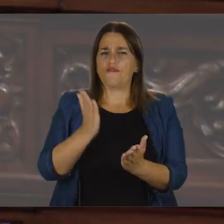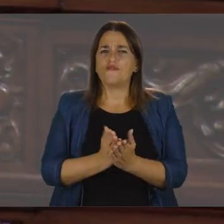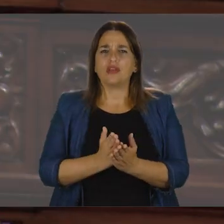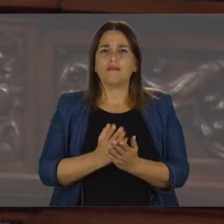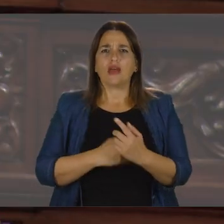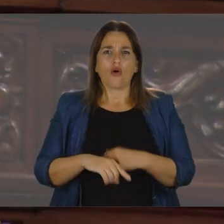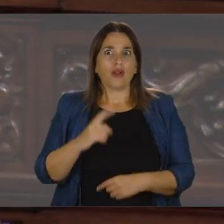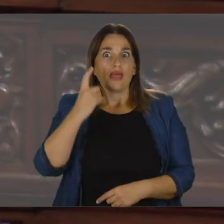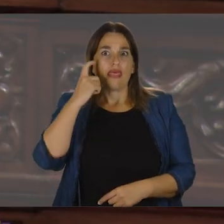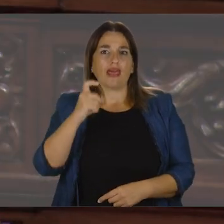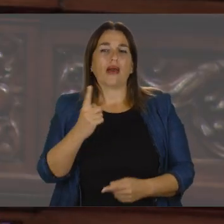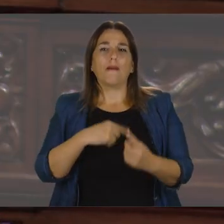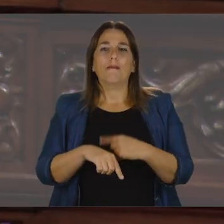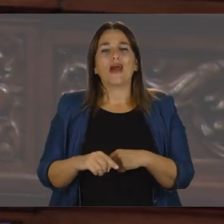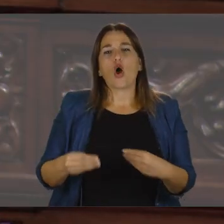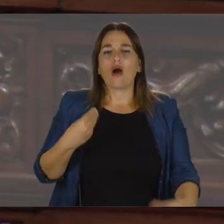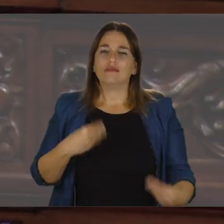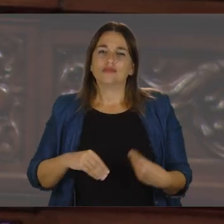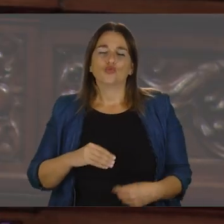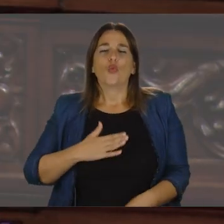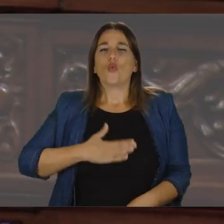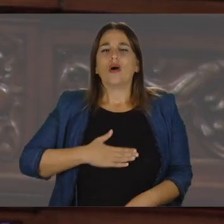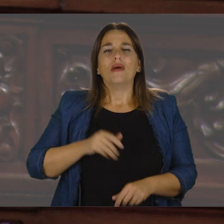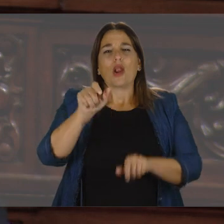firme con las ideas y suave con las personas.